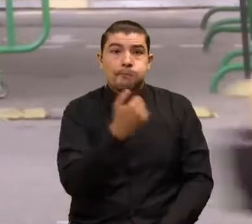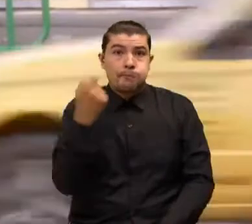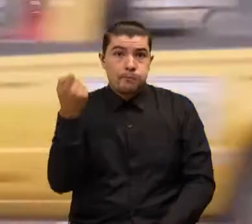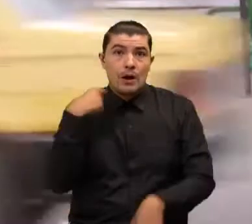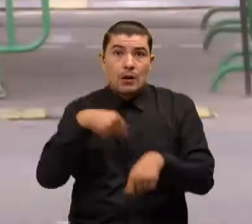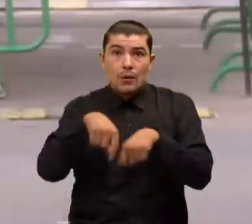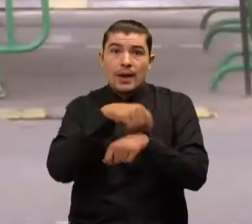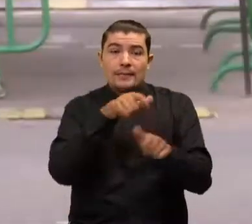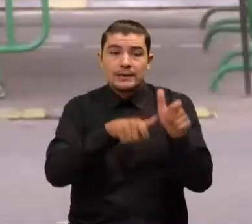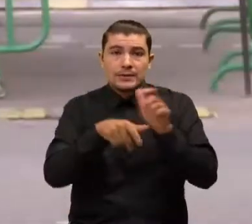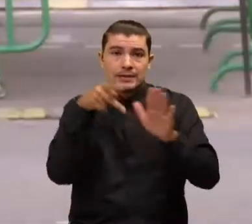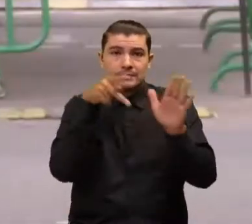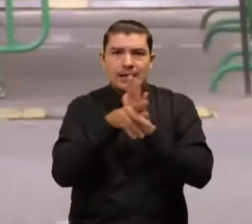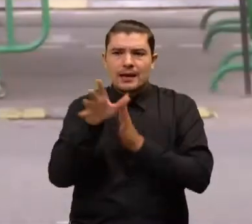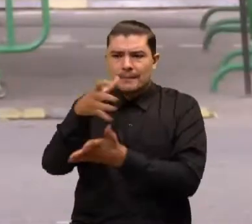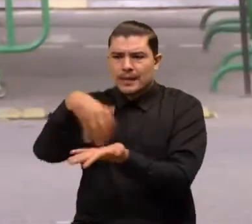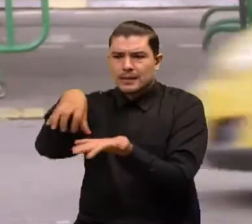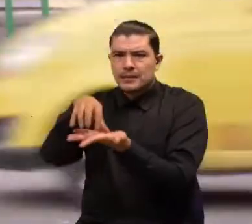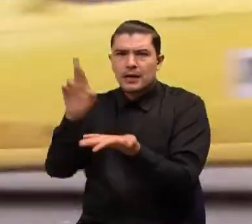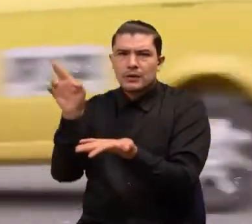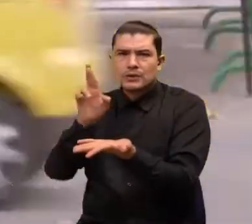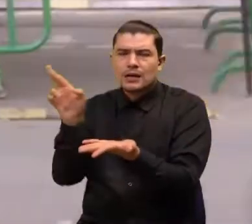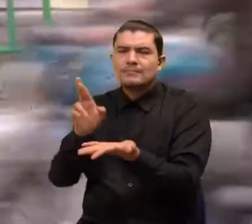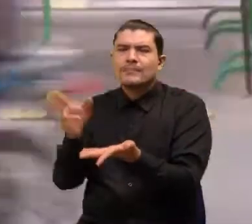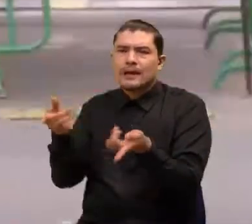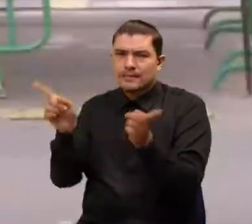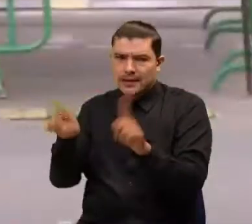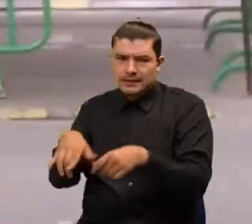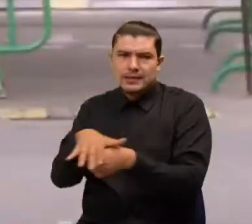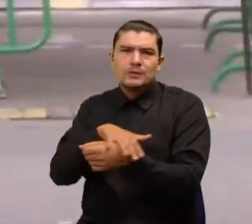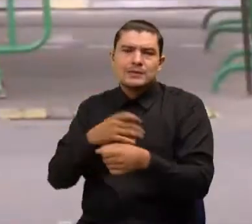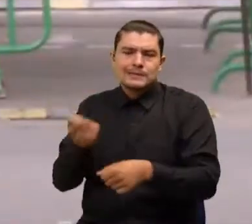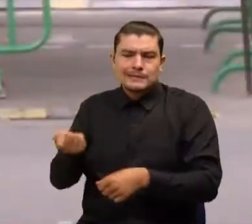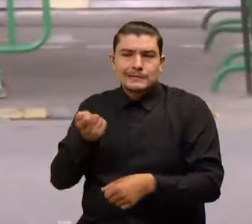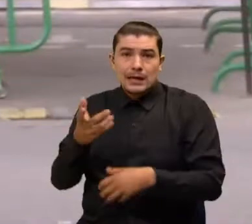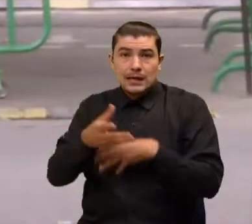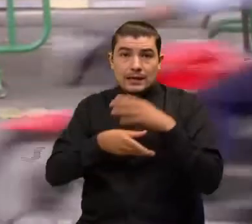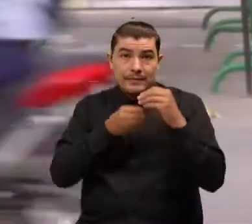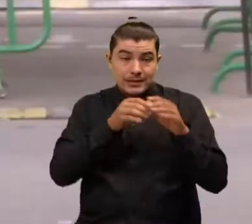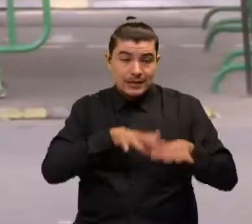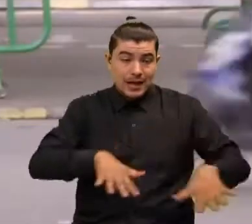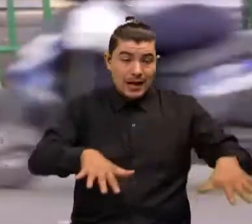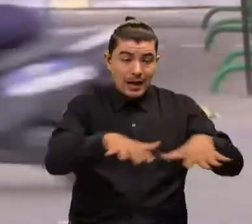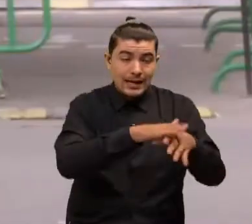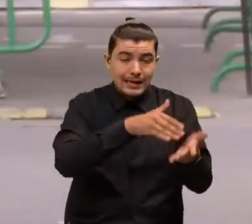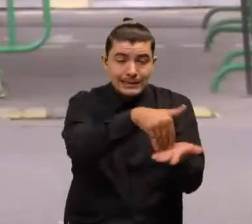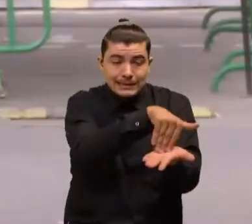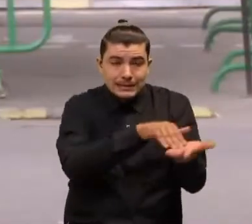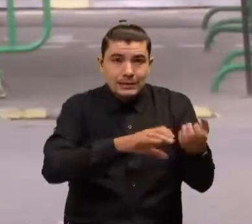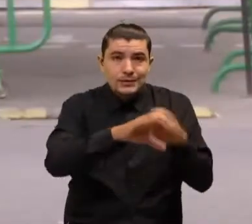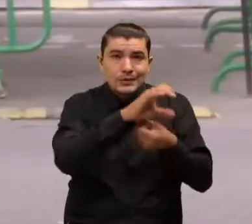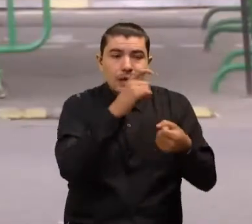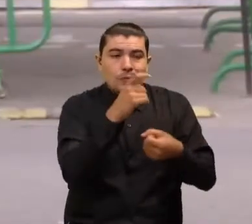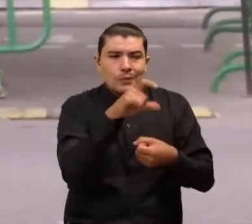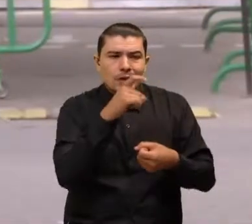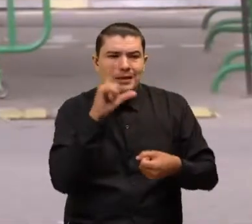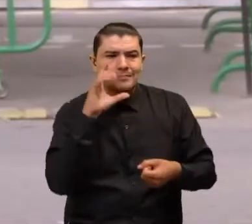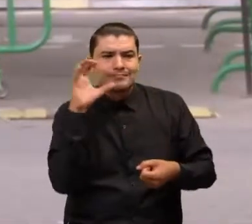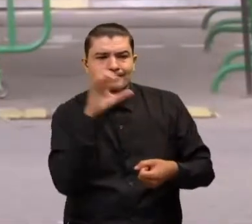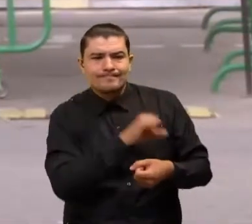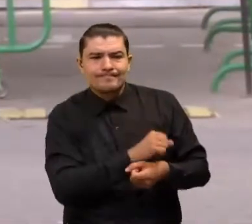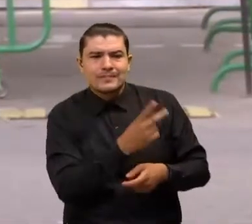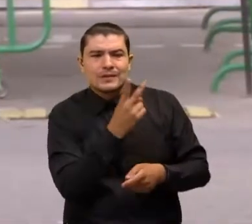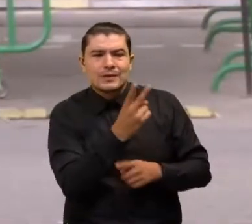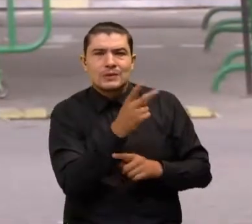últimas horas. En Villa del Rosario también ocurrieron otros hechos lamentables y en una zona vulnerable de la ciudad de Cúcuta fueron encontradas dos